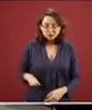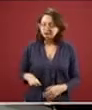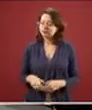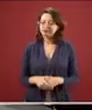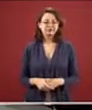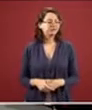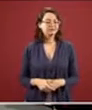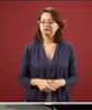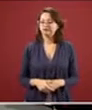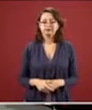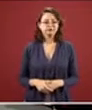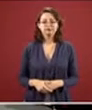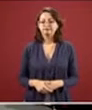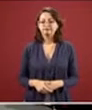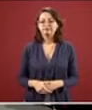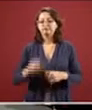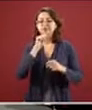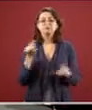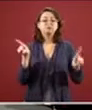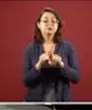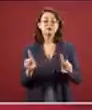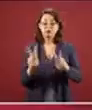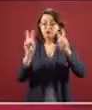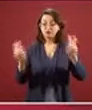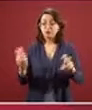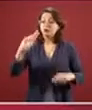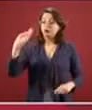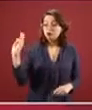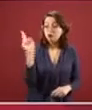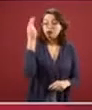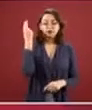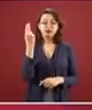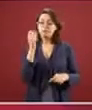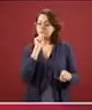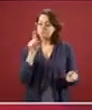Eso que quede claro. Es lo mismo de las universidades. Aprovecho también para decirlo.